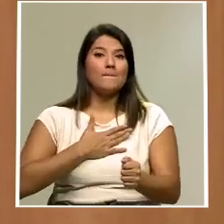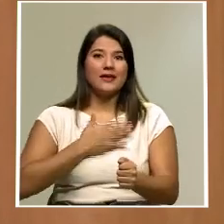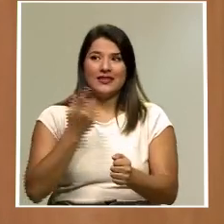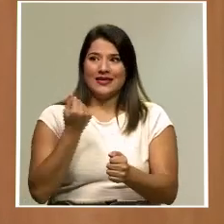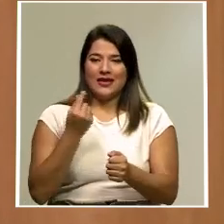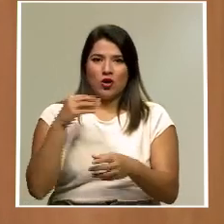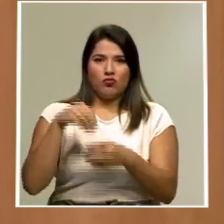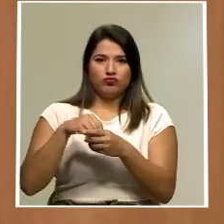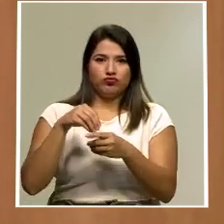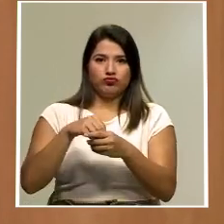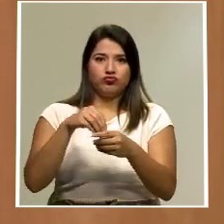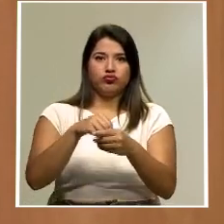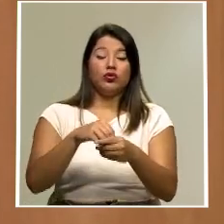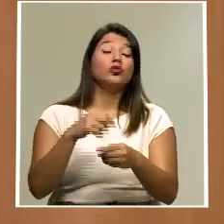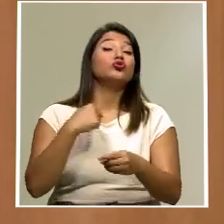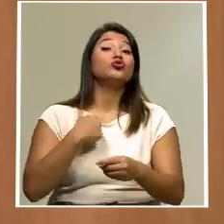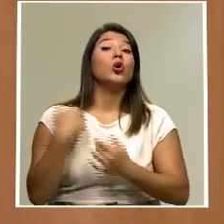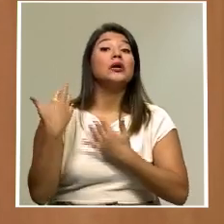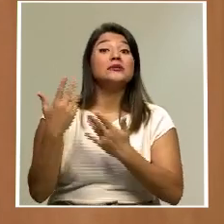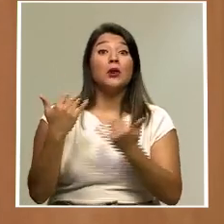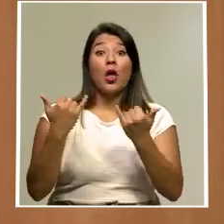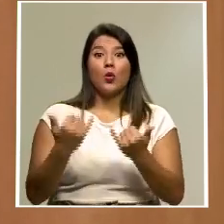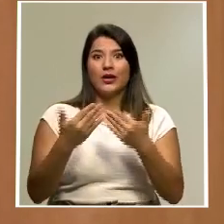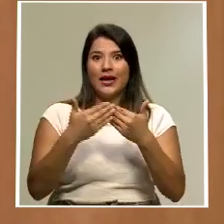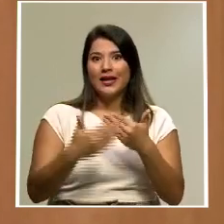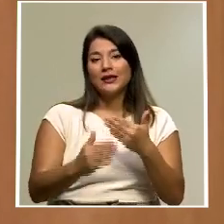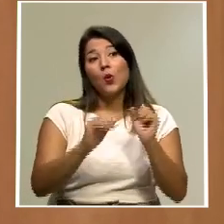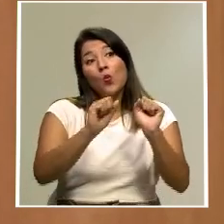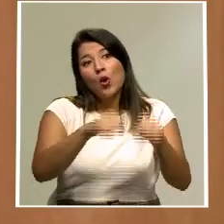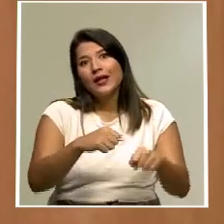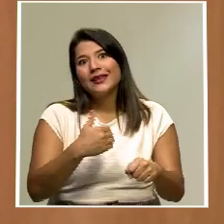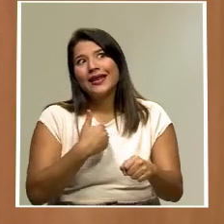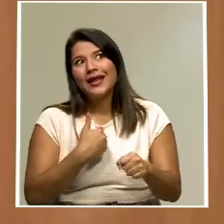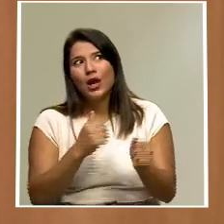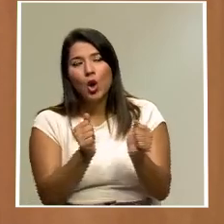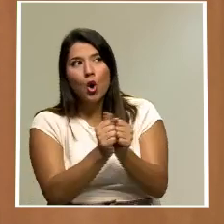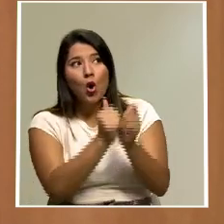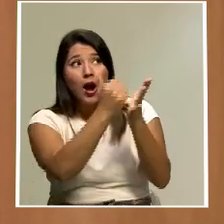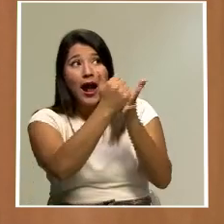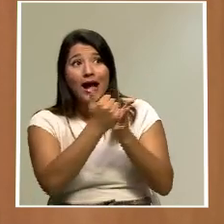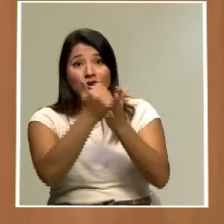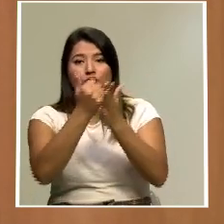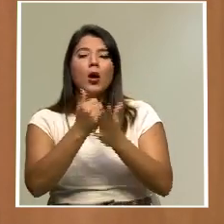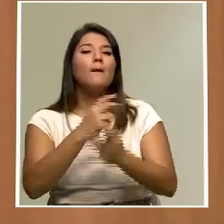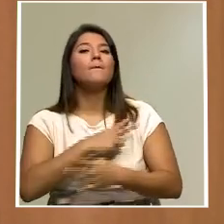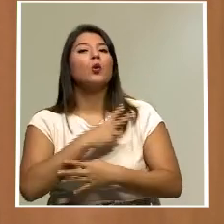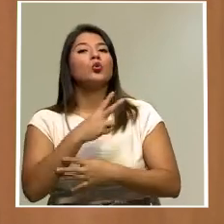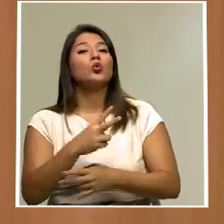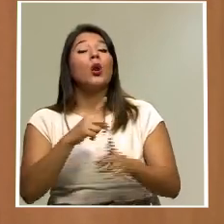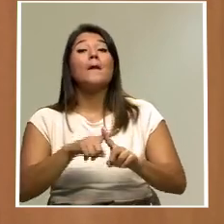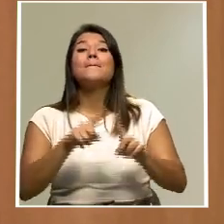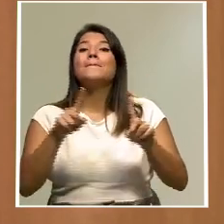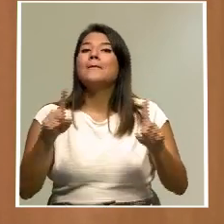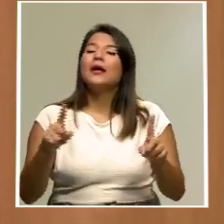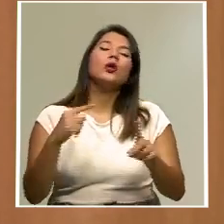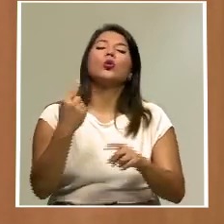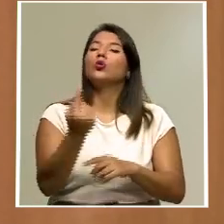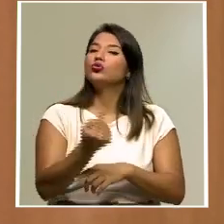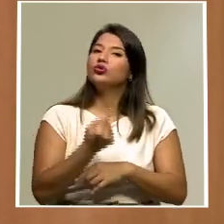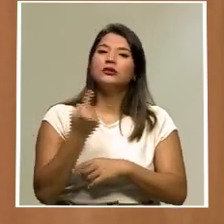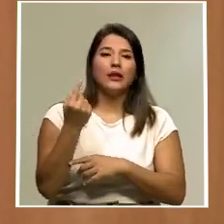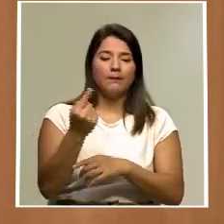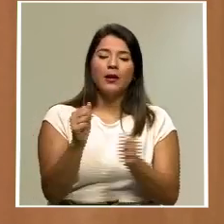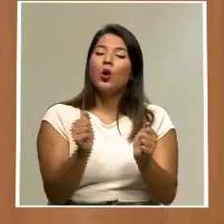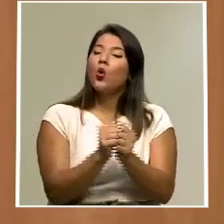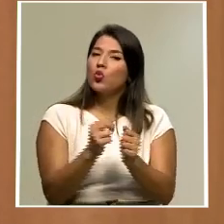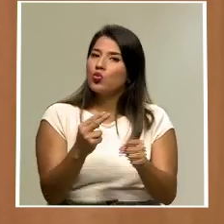y espero en adelante poder contar con contribuciones voluntarias, pero siempre desde un enfoque eficiente de los